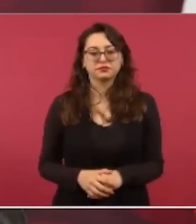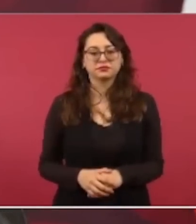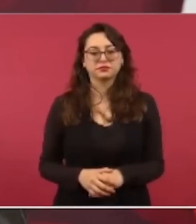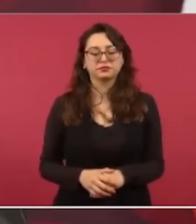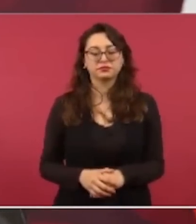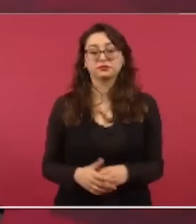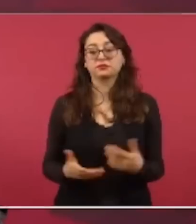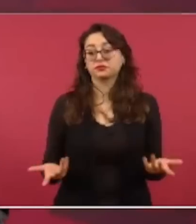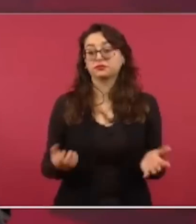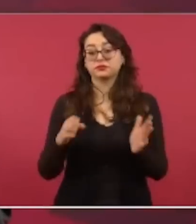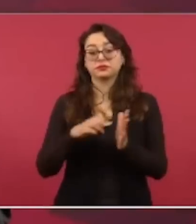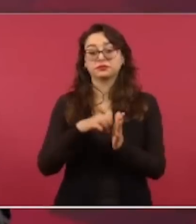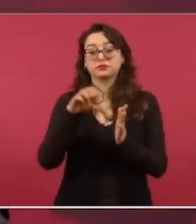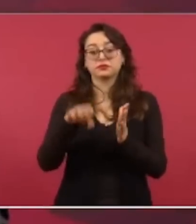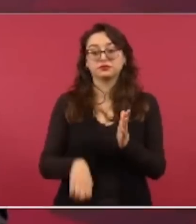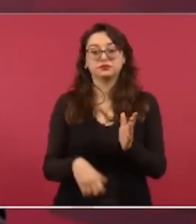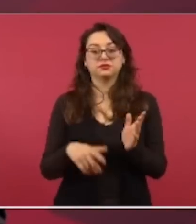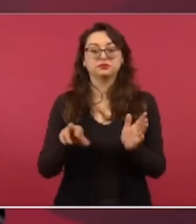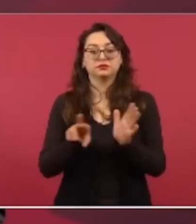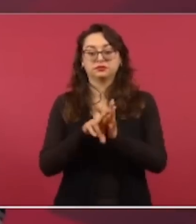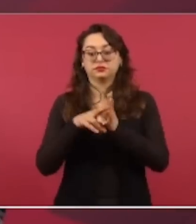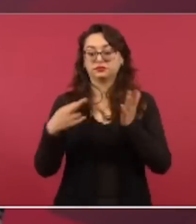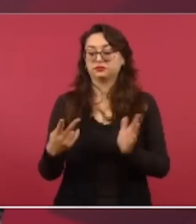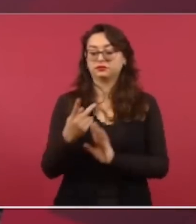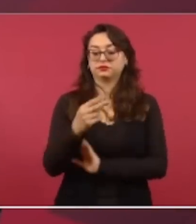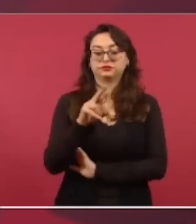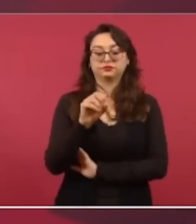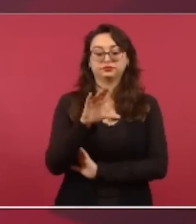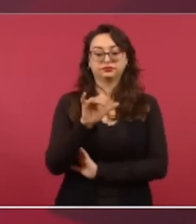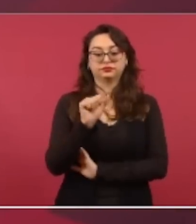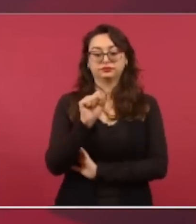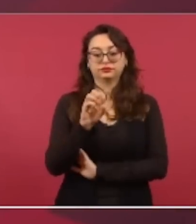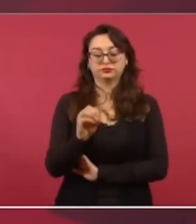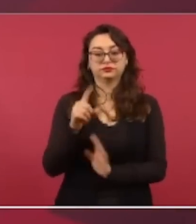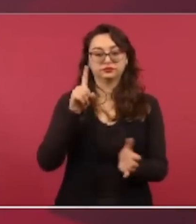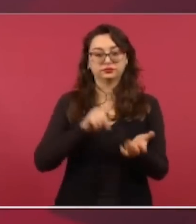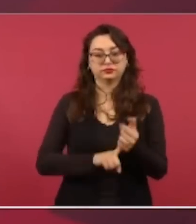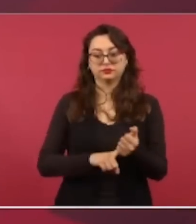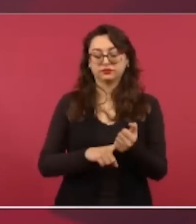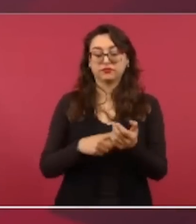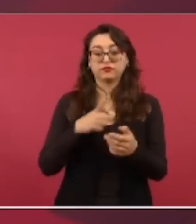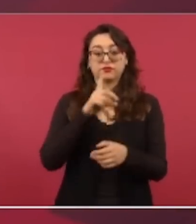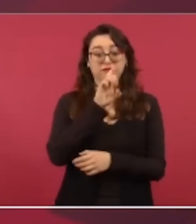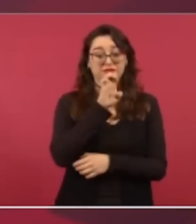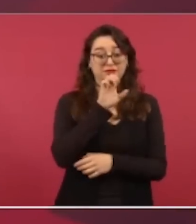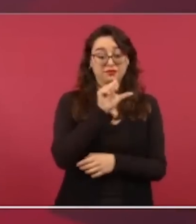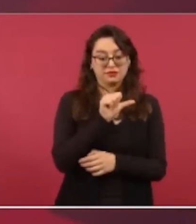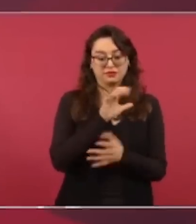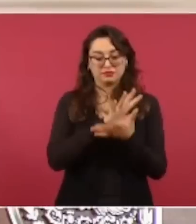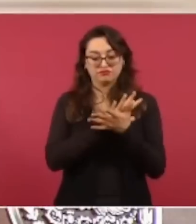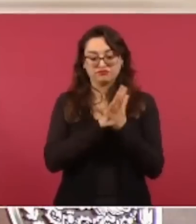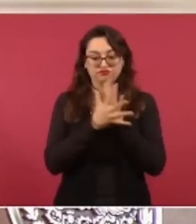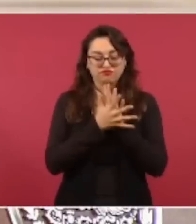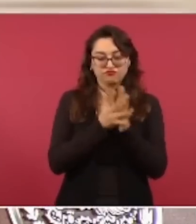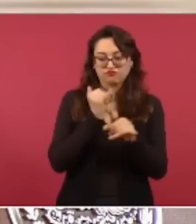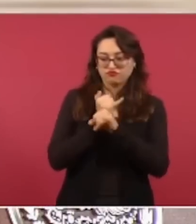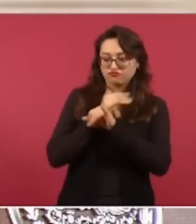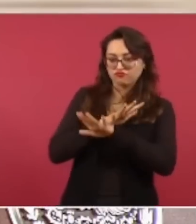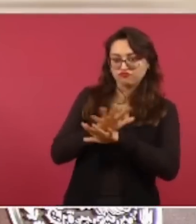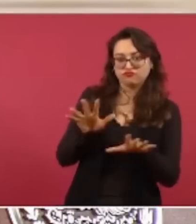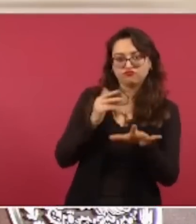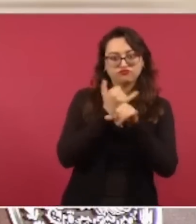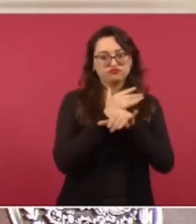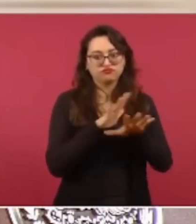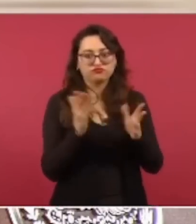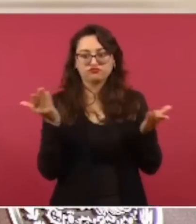Proceso, por ejemplo, maneja mucha información de la DEA. No sé qué estaría